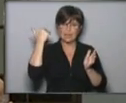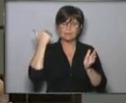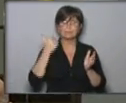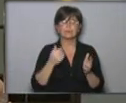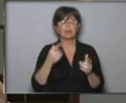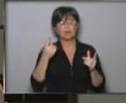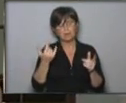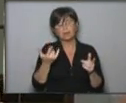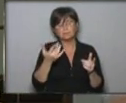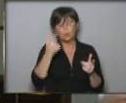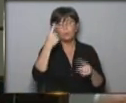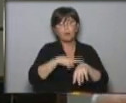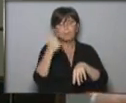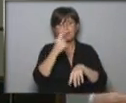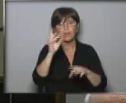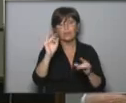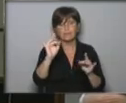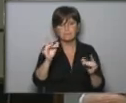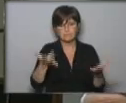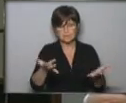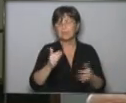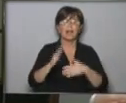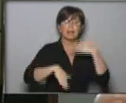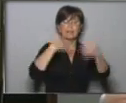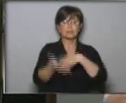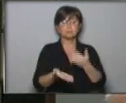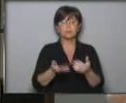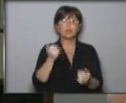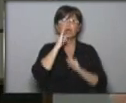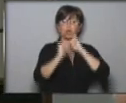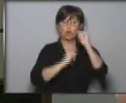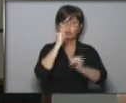más complejos y difíciles. Y